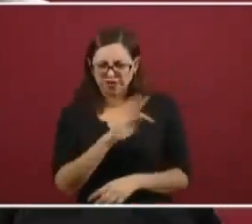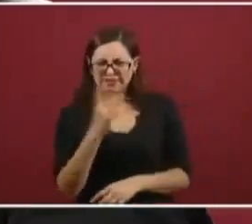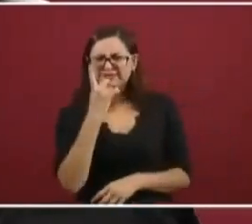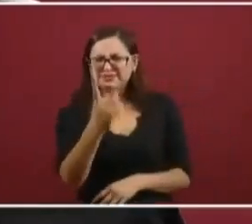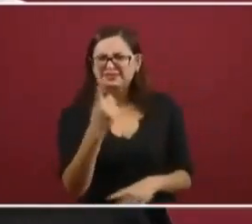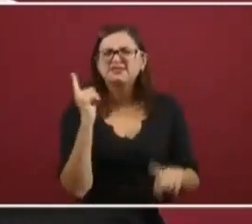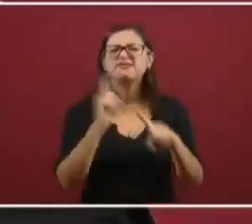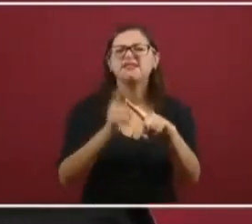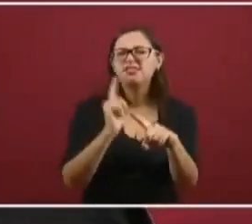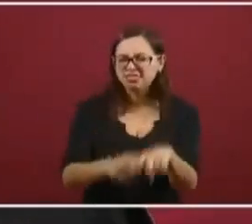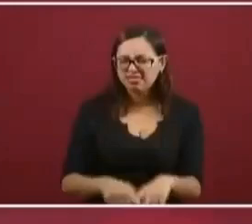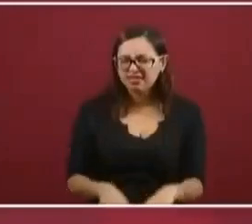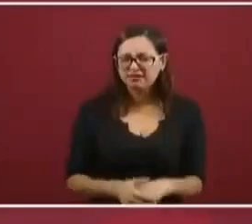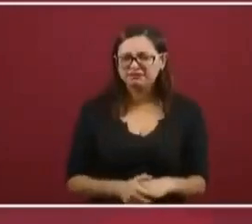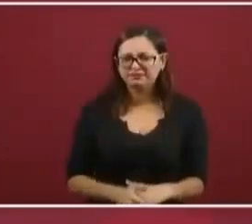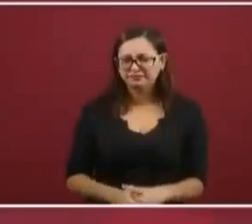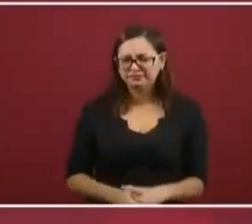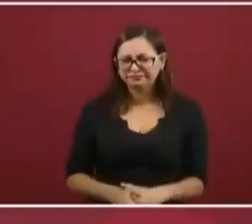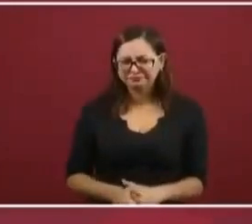Sí